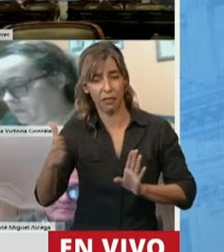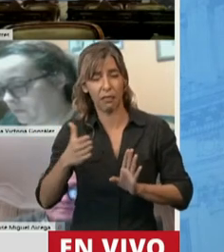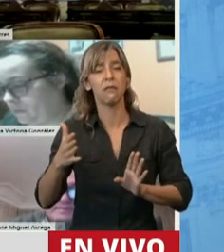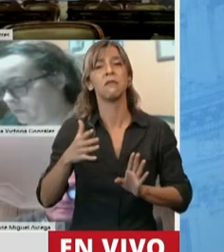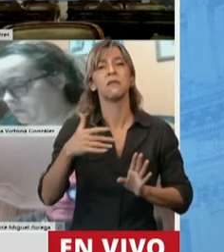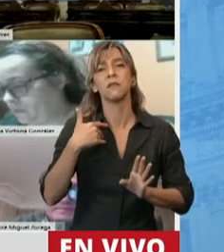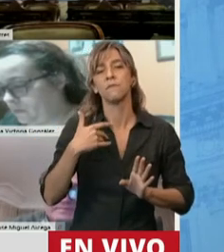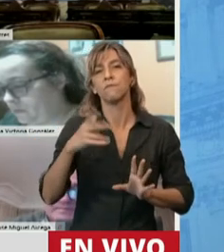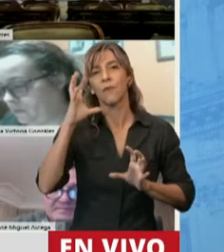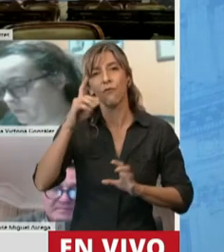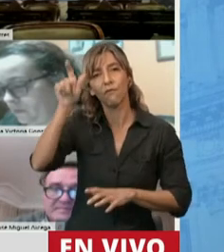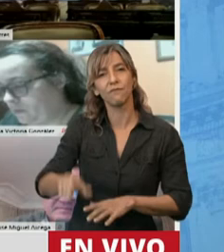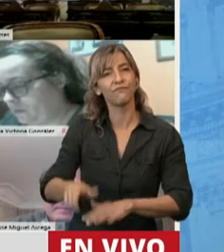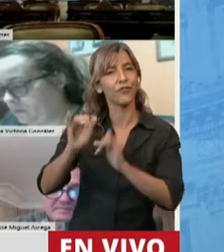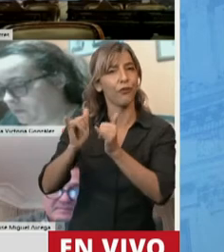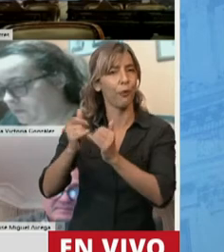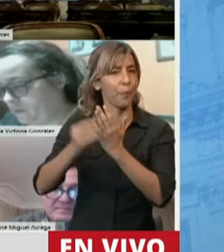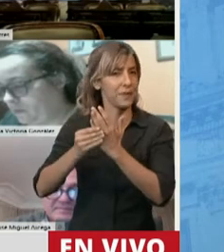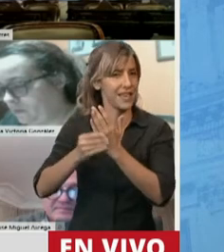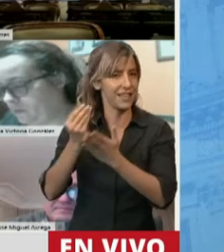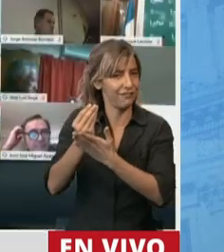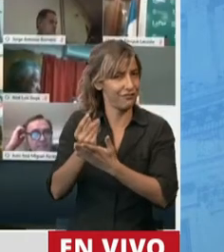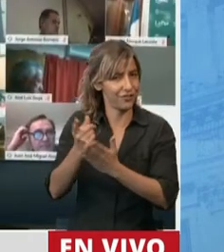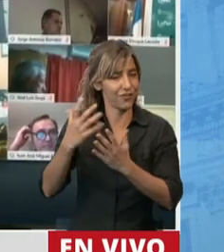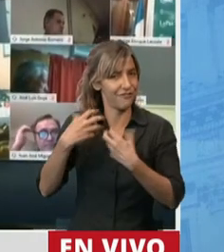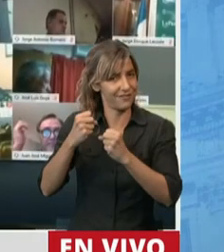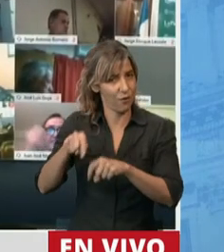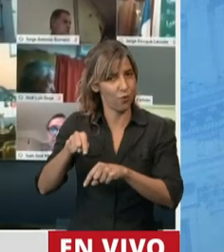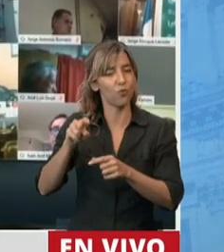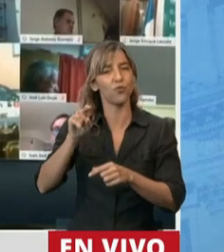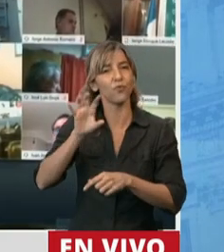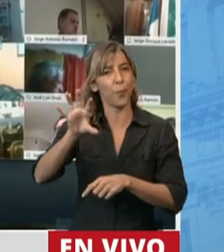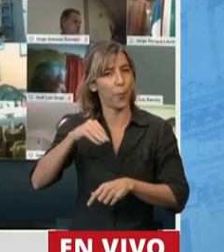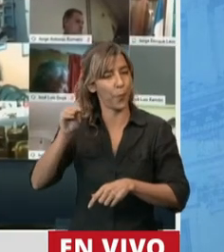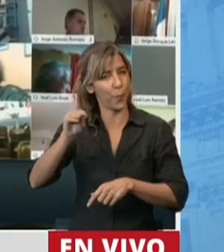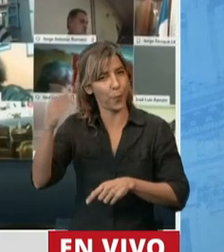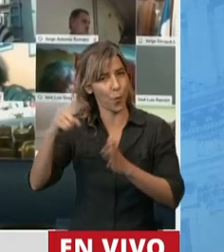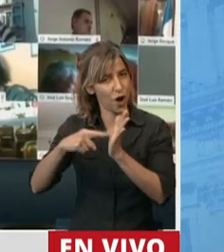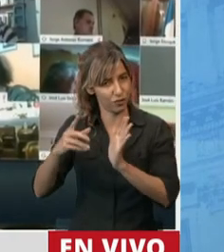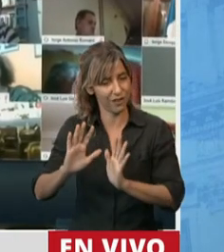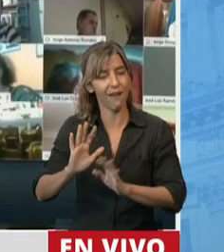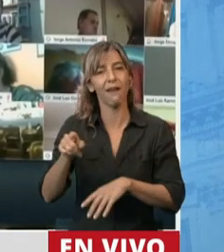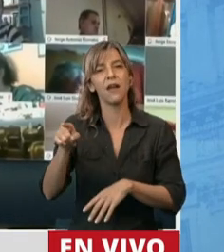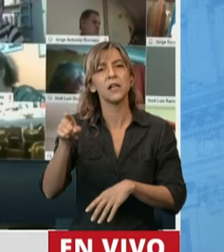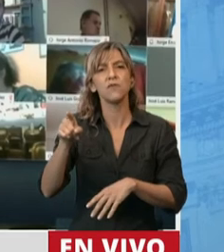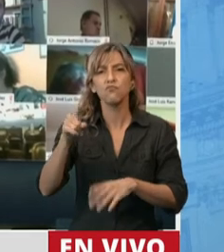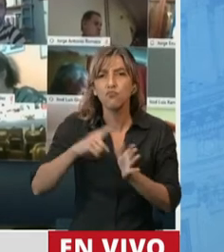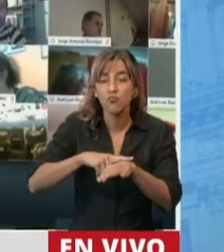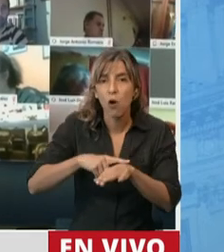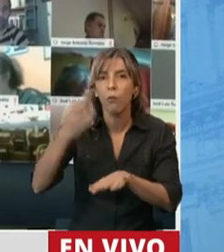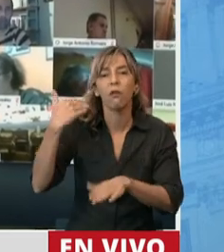ministro de salud de la provincia de Buenos Aires, lanzaba ya el primer programa de donación de sangre y más